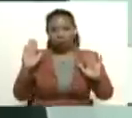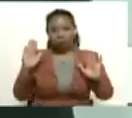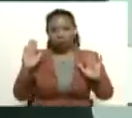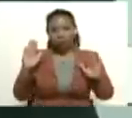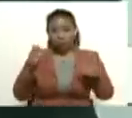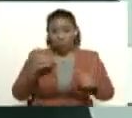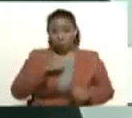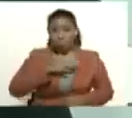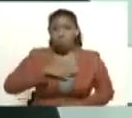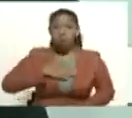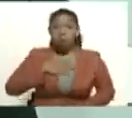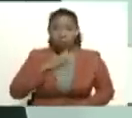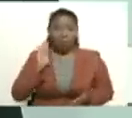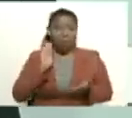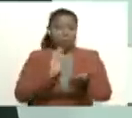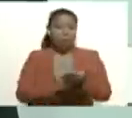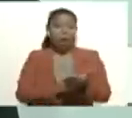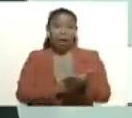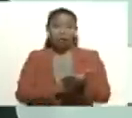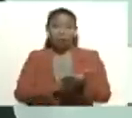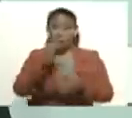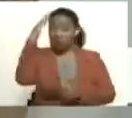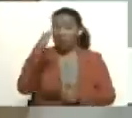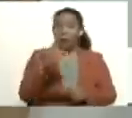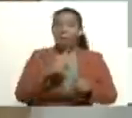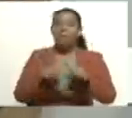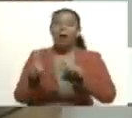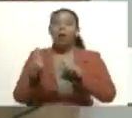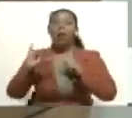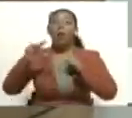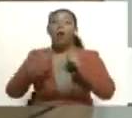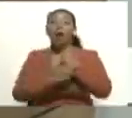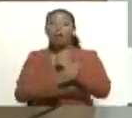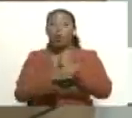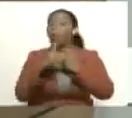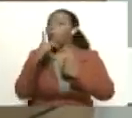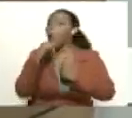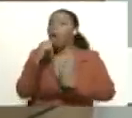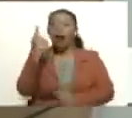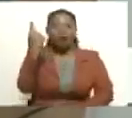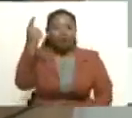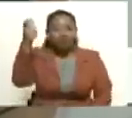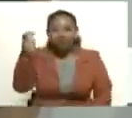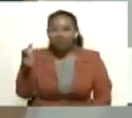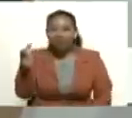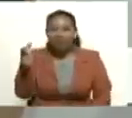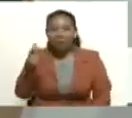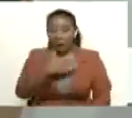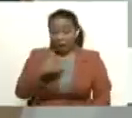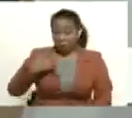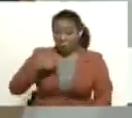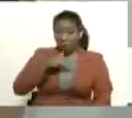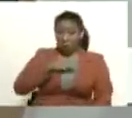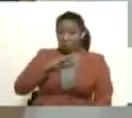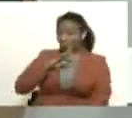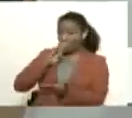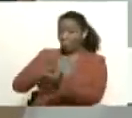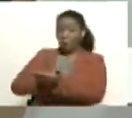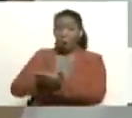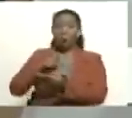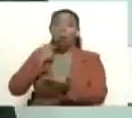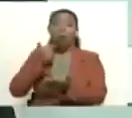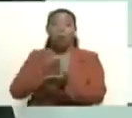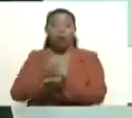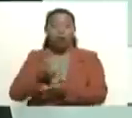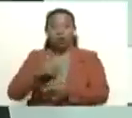Nosotros podíamos poner la tropa, dice Spears, pero Guaidó no tenía ni una persona. Entonces quería que nosotros pusiéramos los muertos y